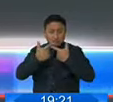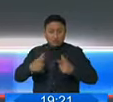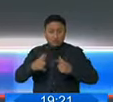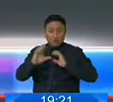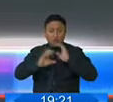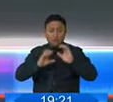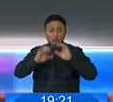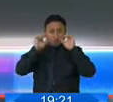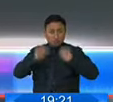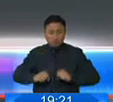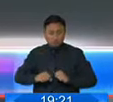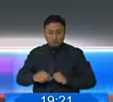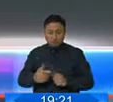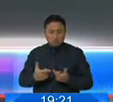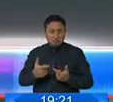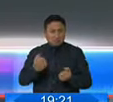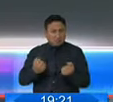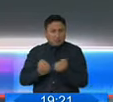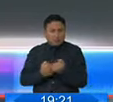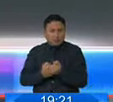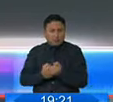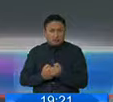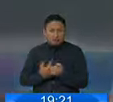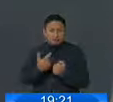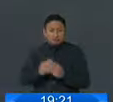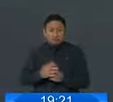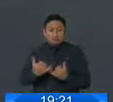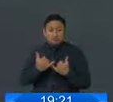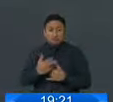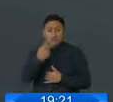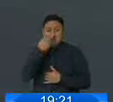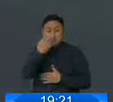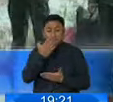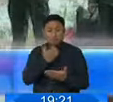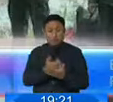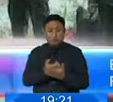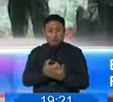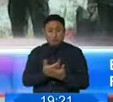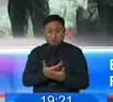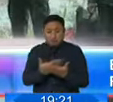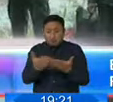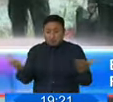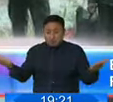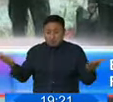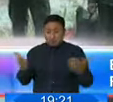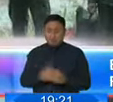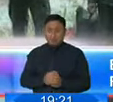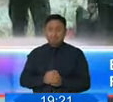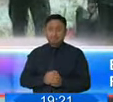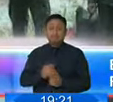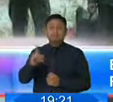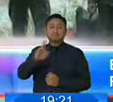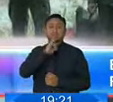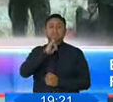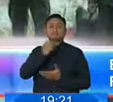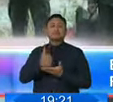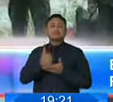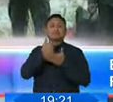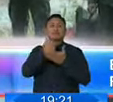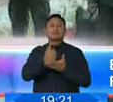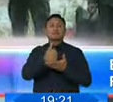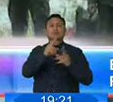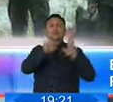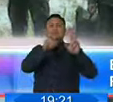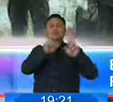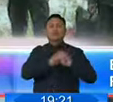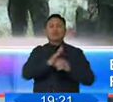de expresión a la prensa y estamos viendo una apertura económica. Dentro de la ayuda estadounidense en relación al